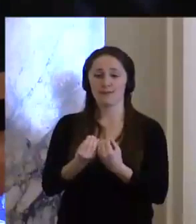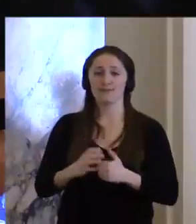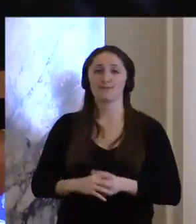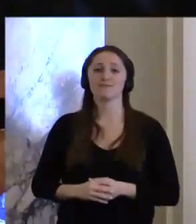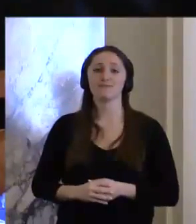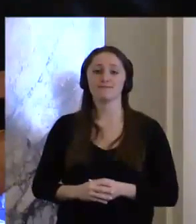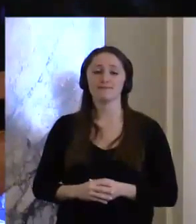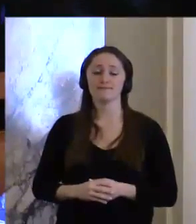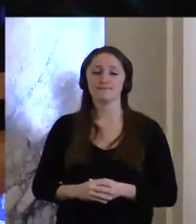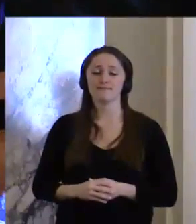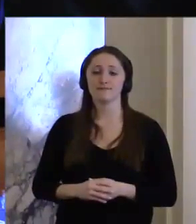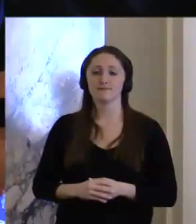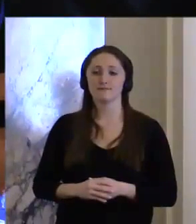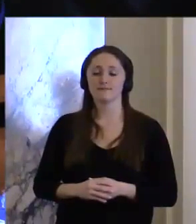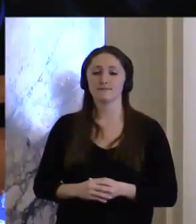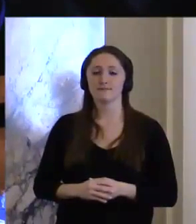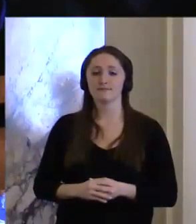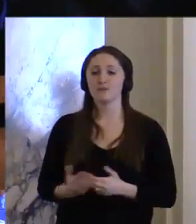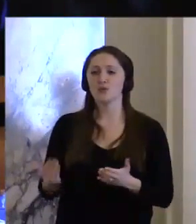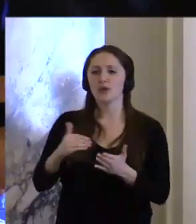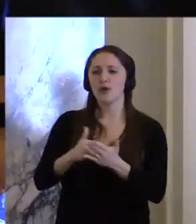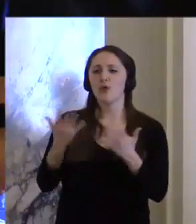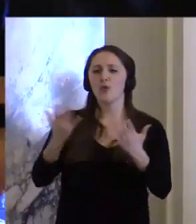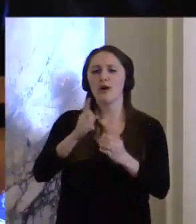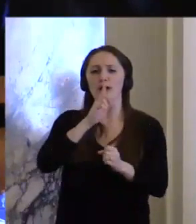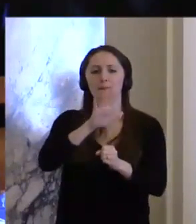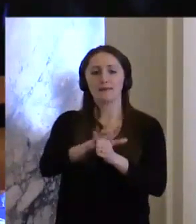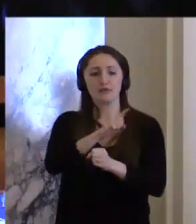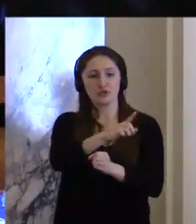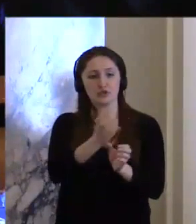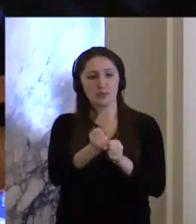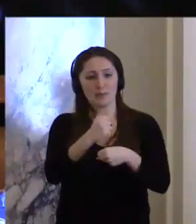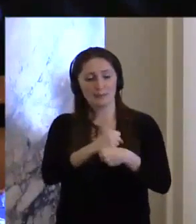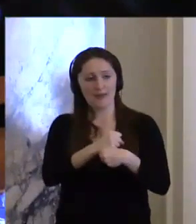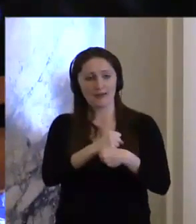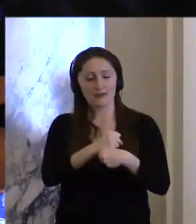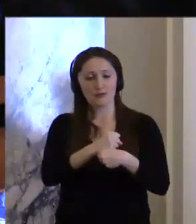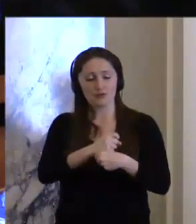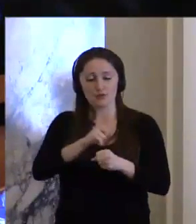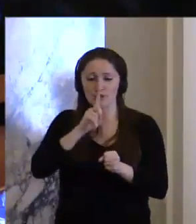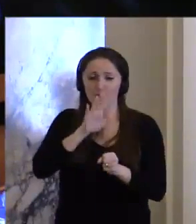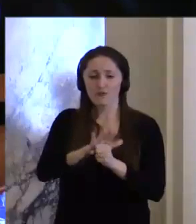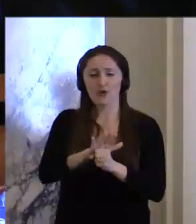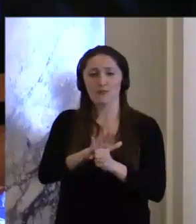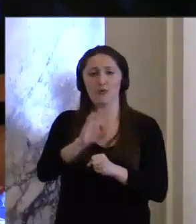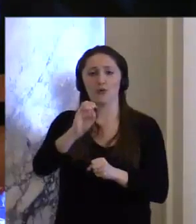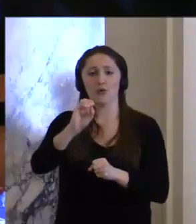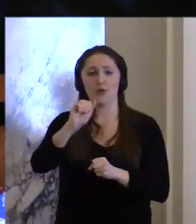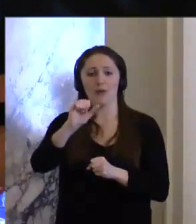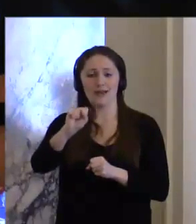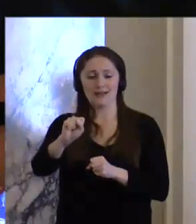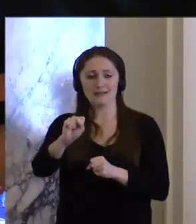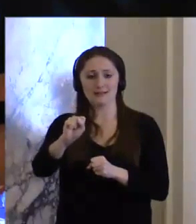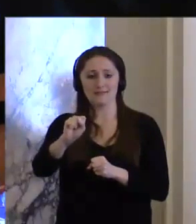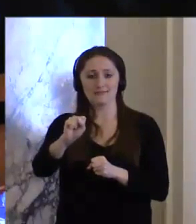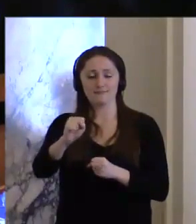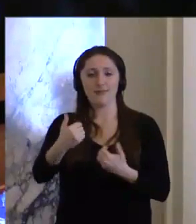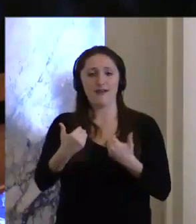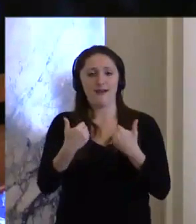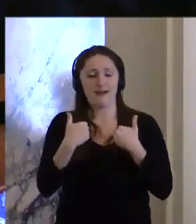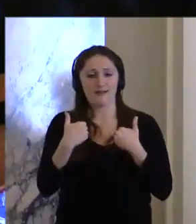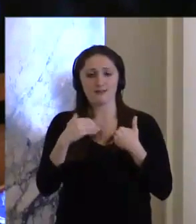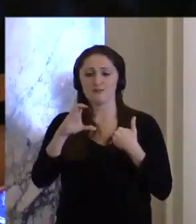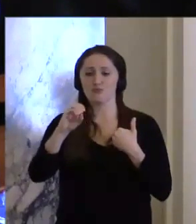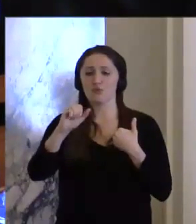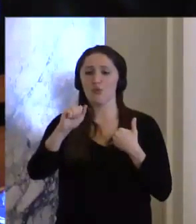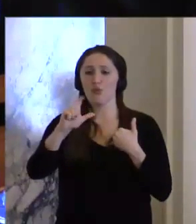¿Cómo se compromete usted para que la OEA vele porque las coaliciones de organizaciones de la sociedad civil